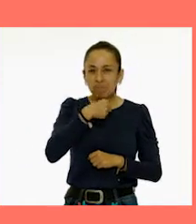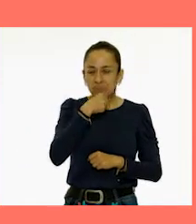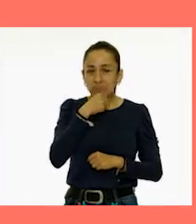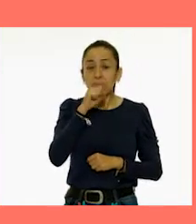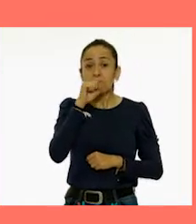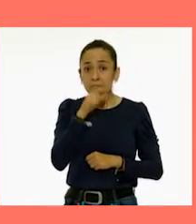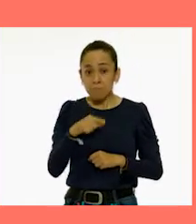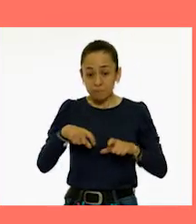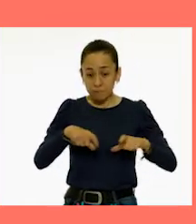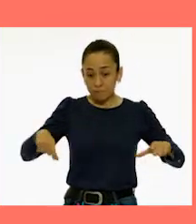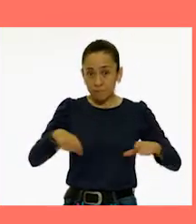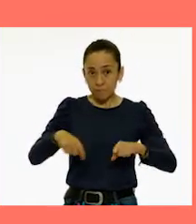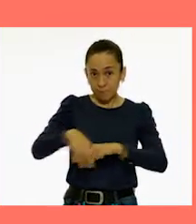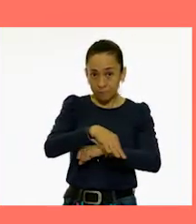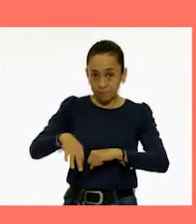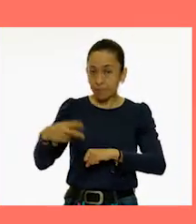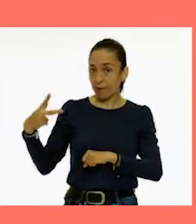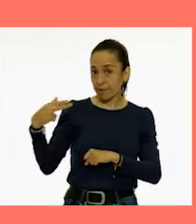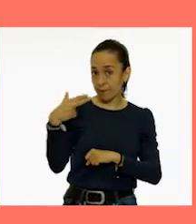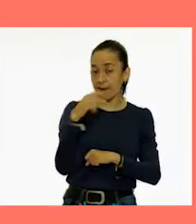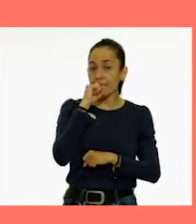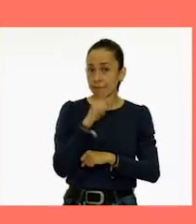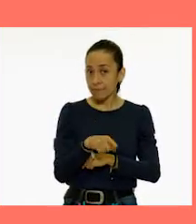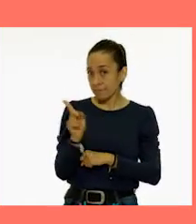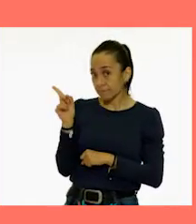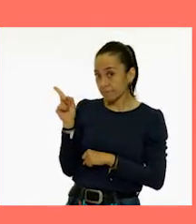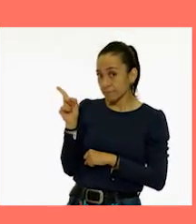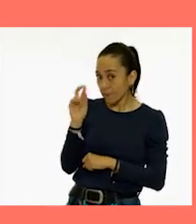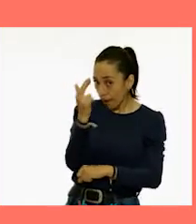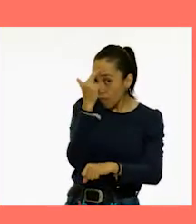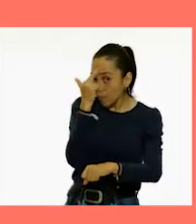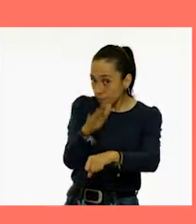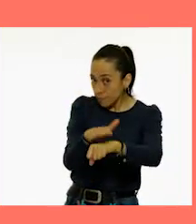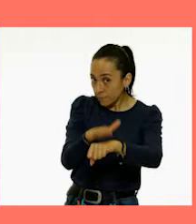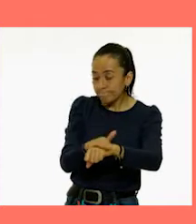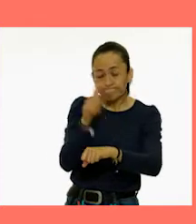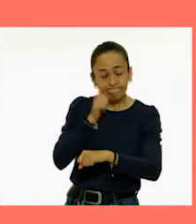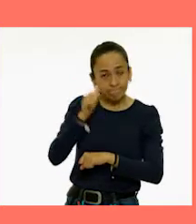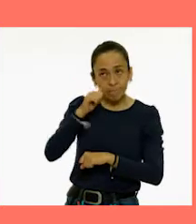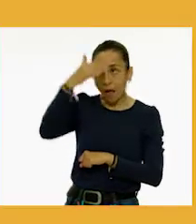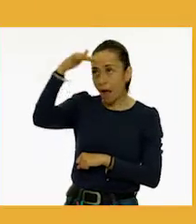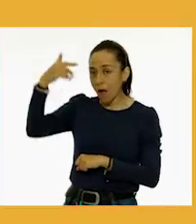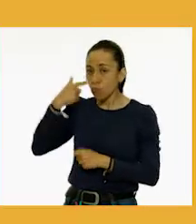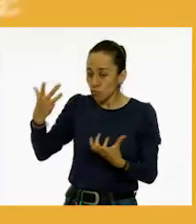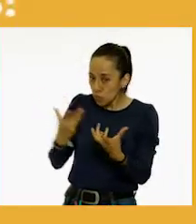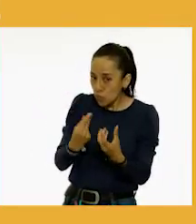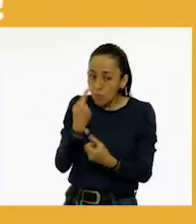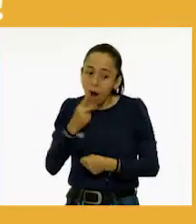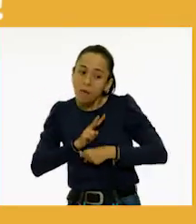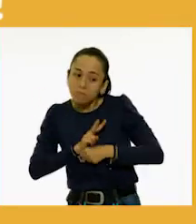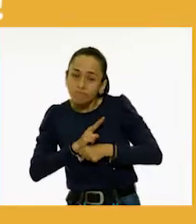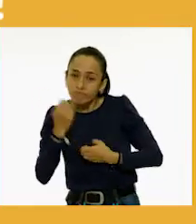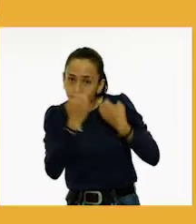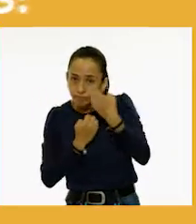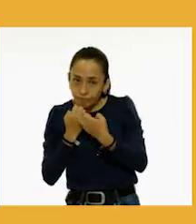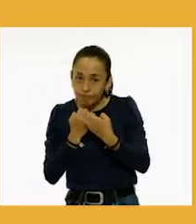y tijeras. Recuerda que la manipulación de estas debe estar supervisada por un adulto.